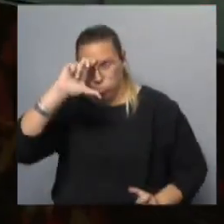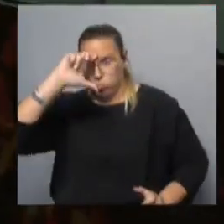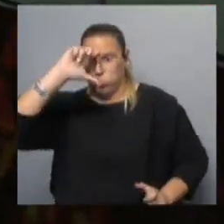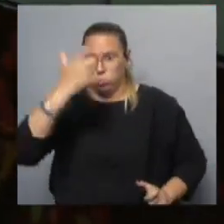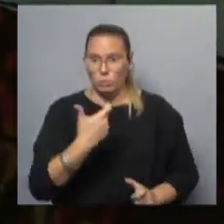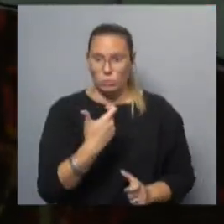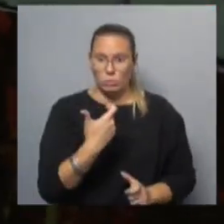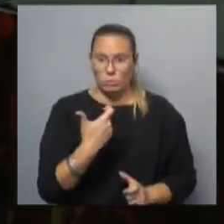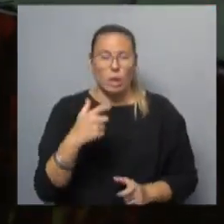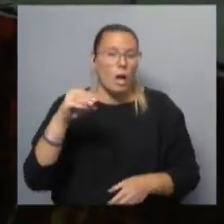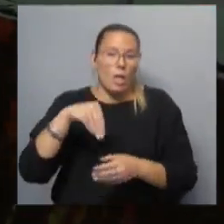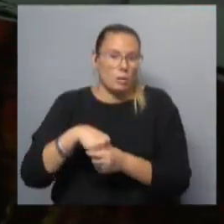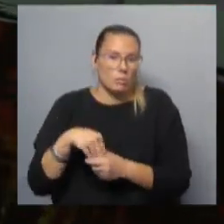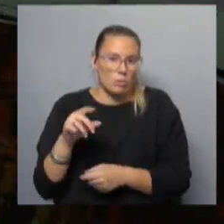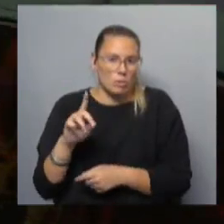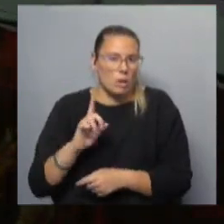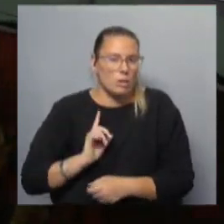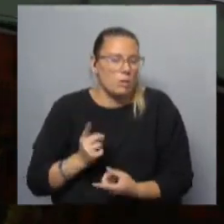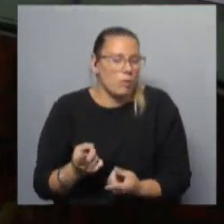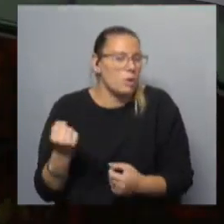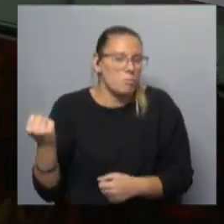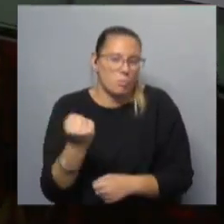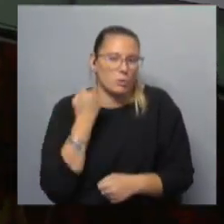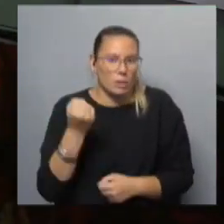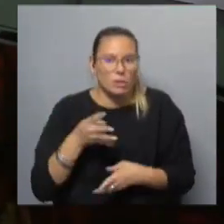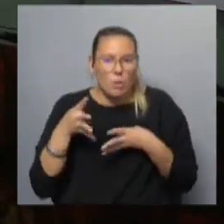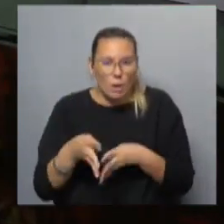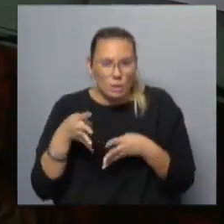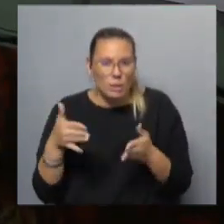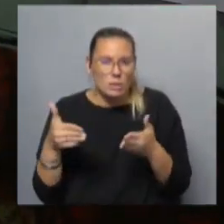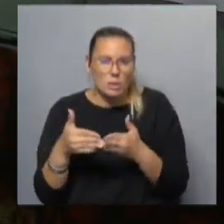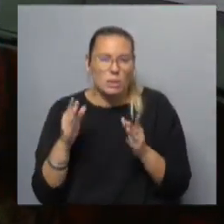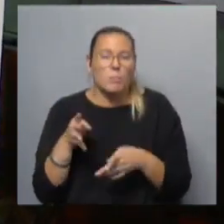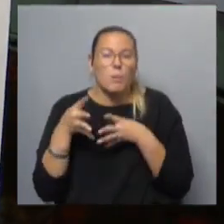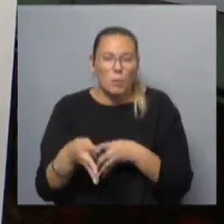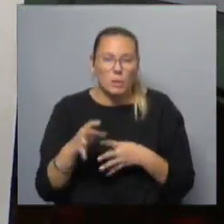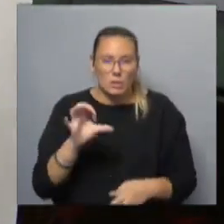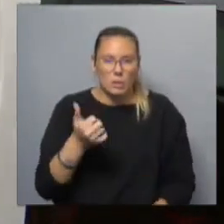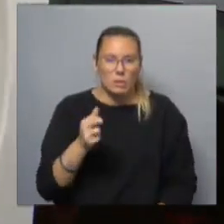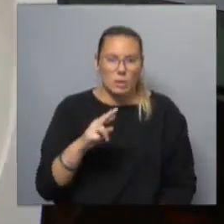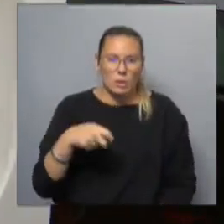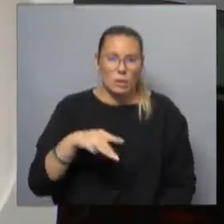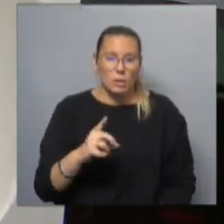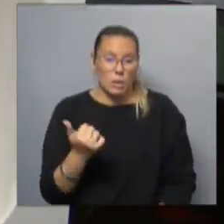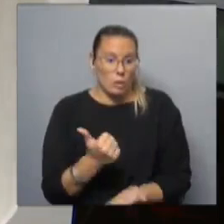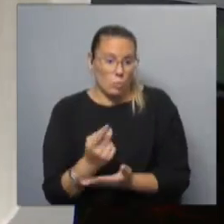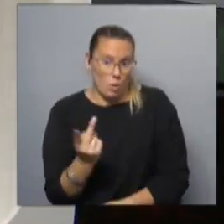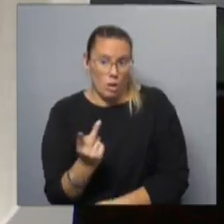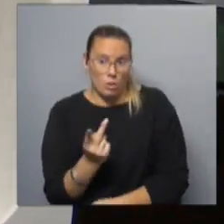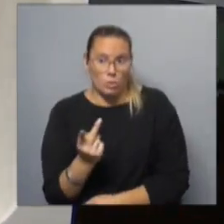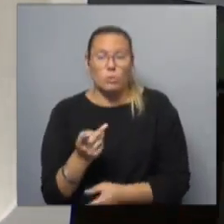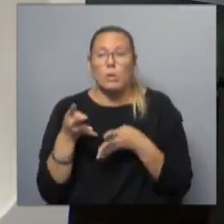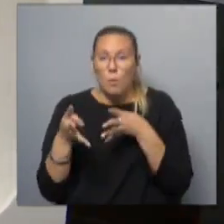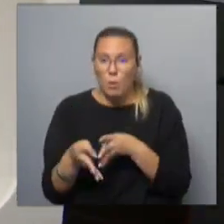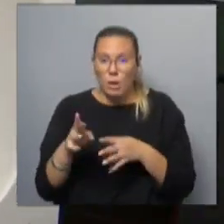en un integrante más de la cruzada y fue decisivo tanto en la batalla de Rincón como en la batalla de Sarandí, que participó en las dos. Es decir, libró la